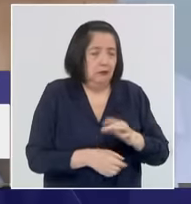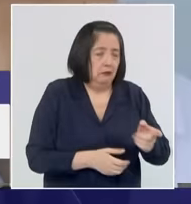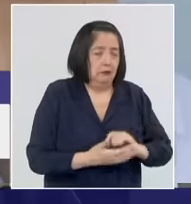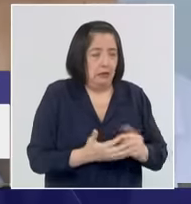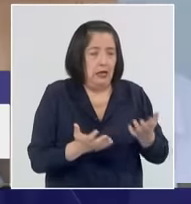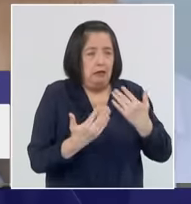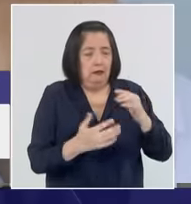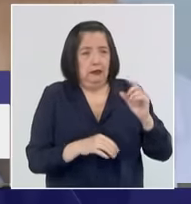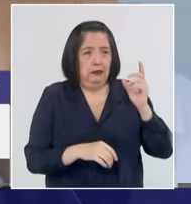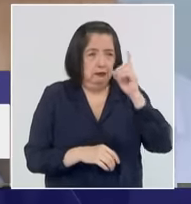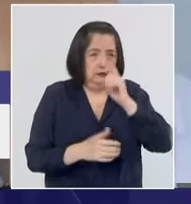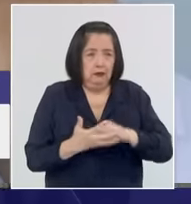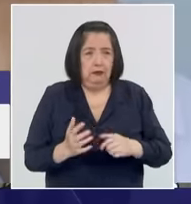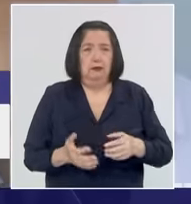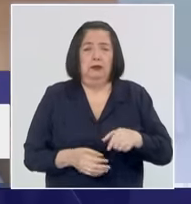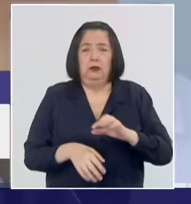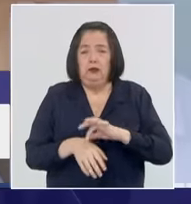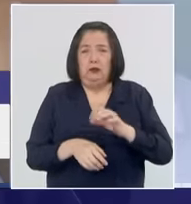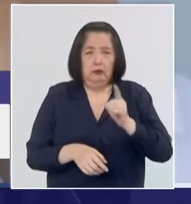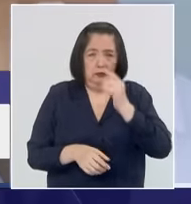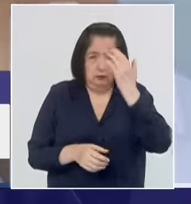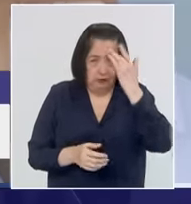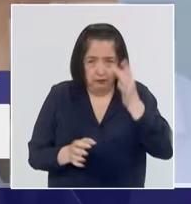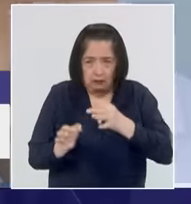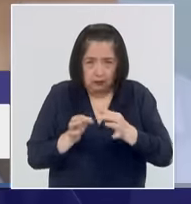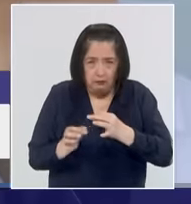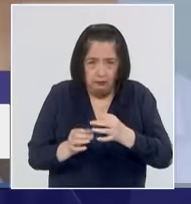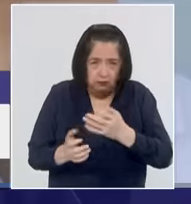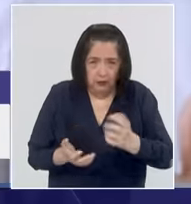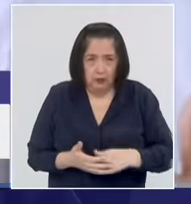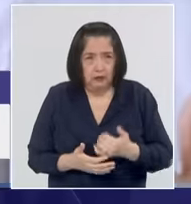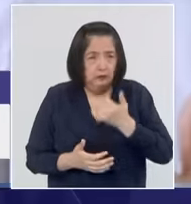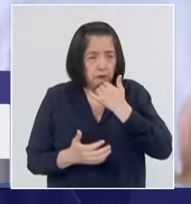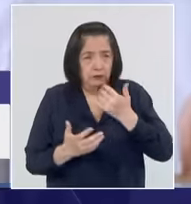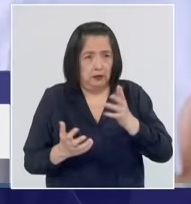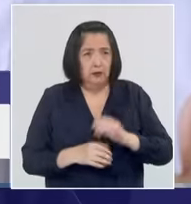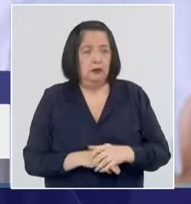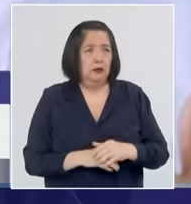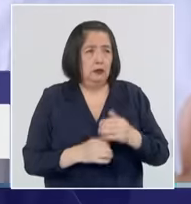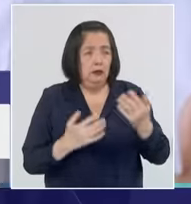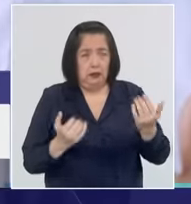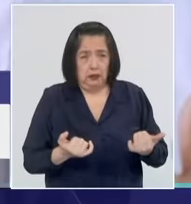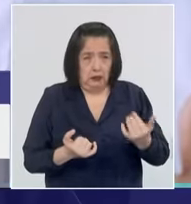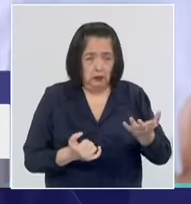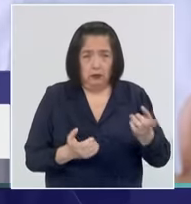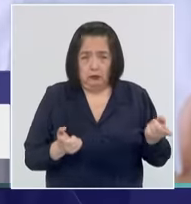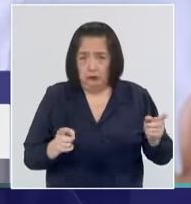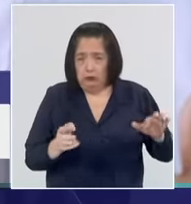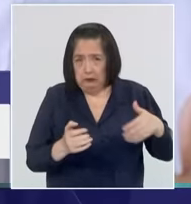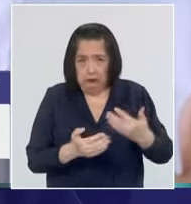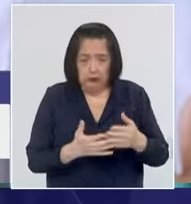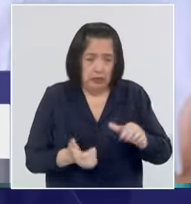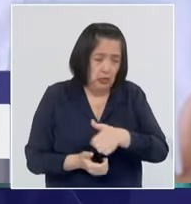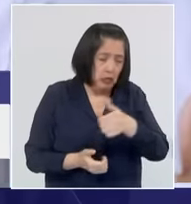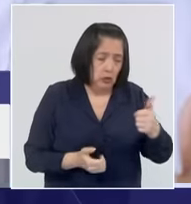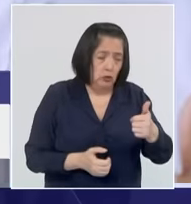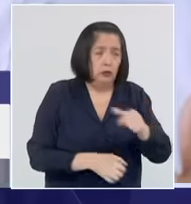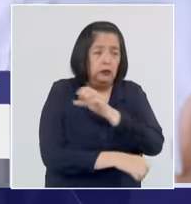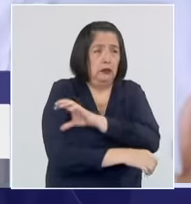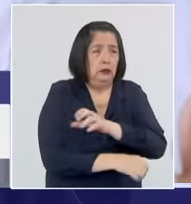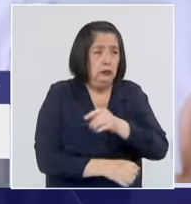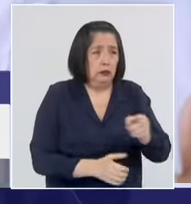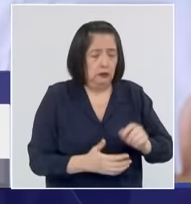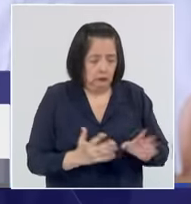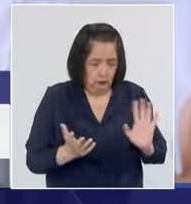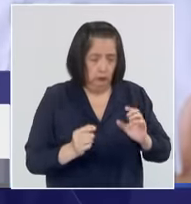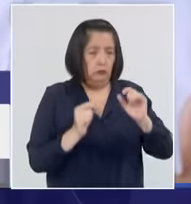difícil es porque los médicos no te saben explicar qué cosa está pasando con tu familiar. Y en este caso, al llegar a la otra clínica, es cuando se dan